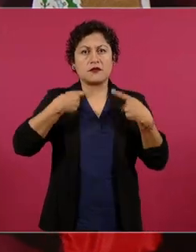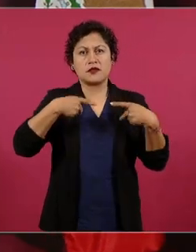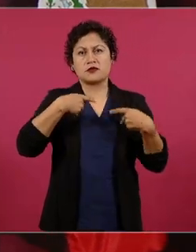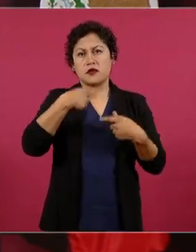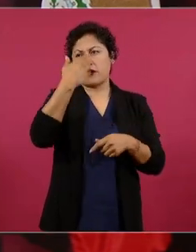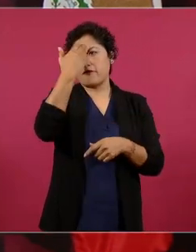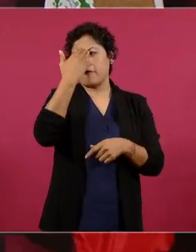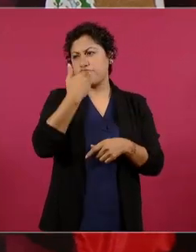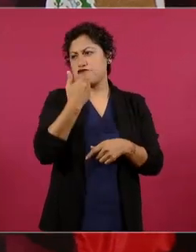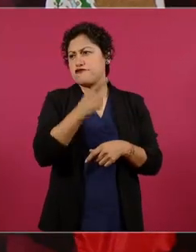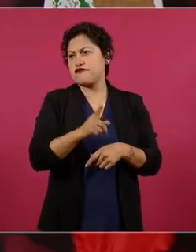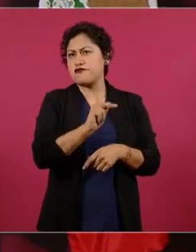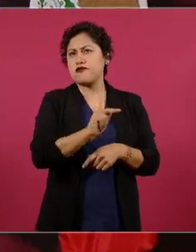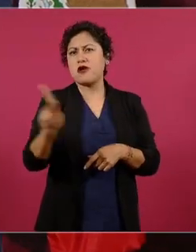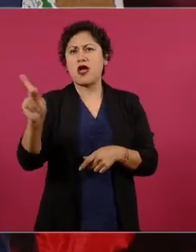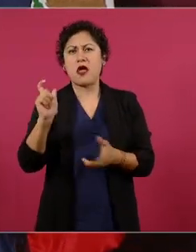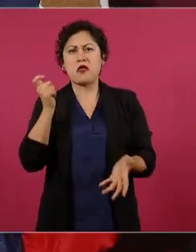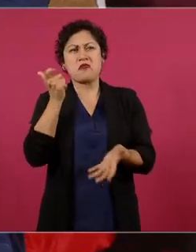2 millones de pesos,